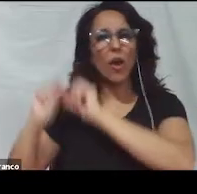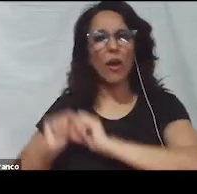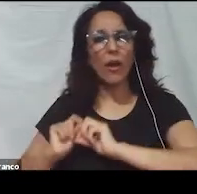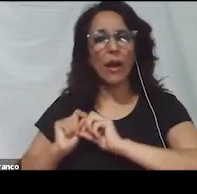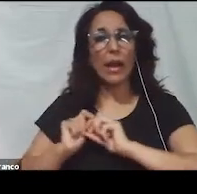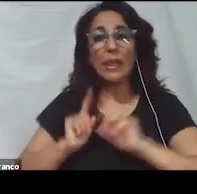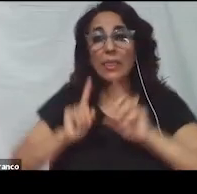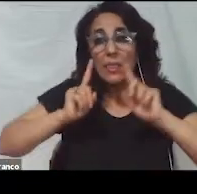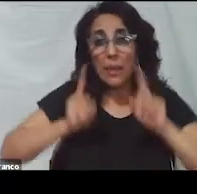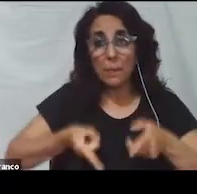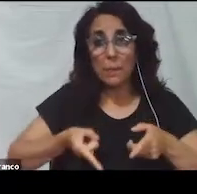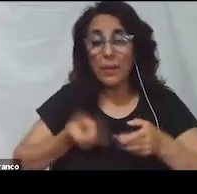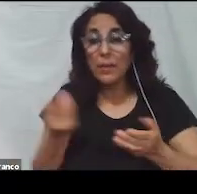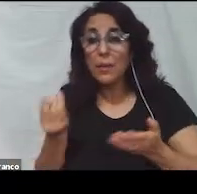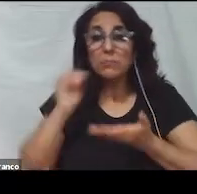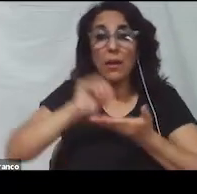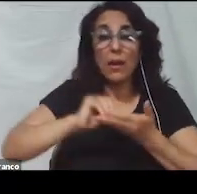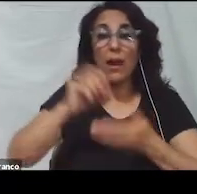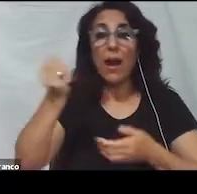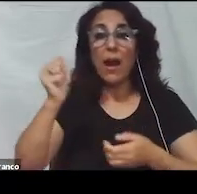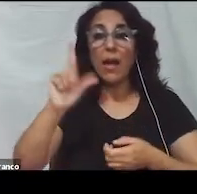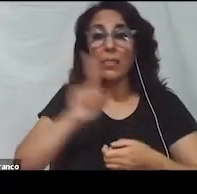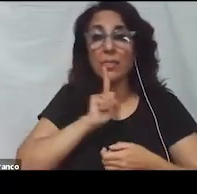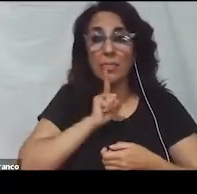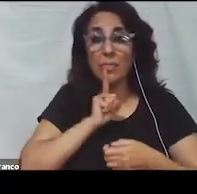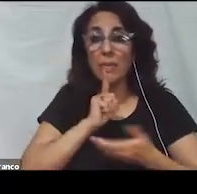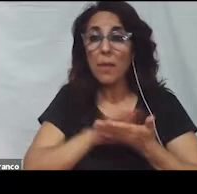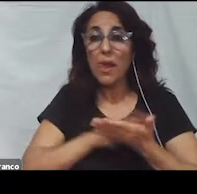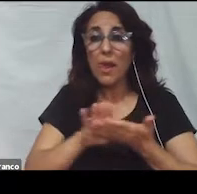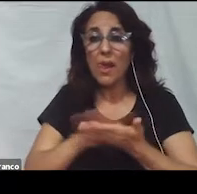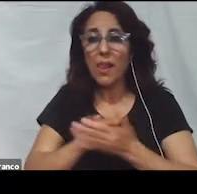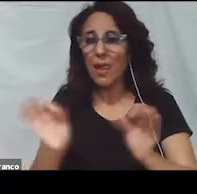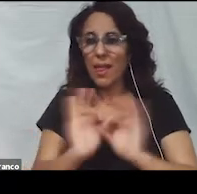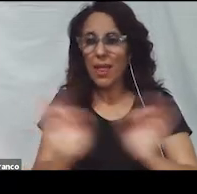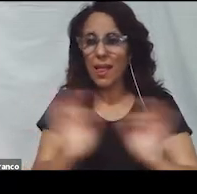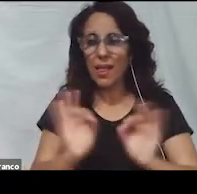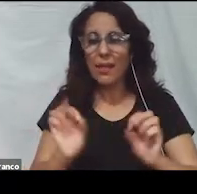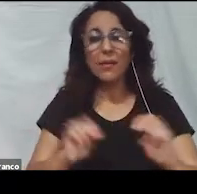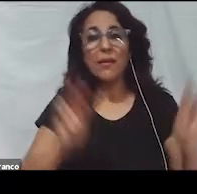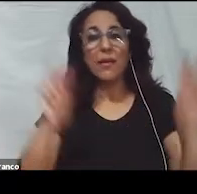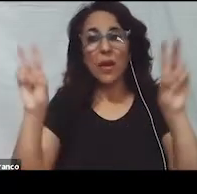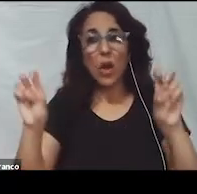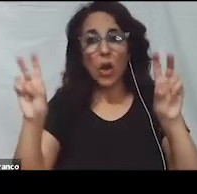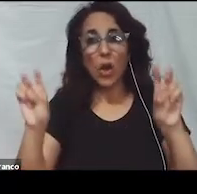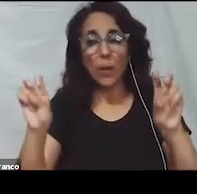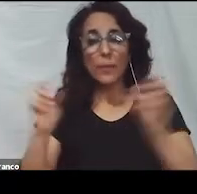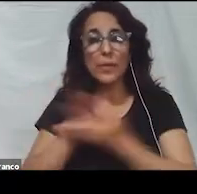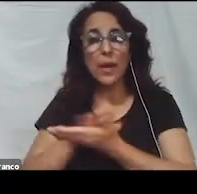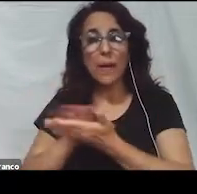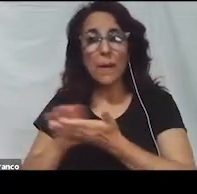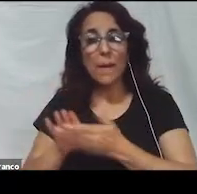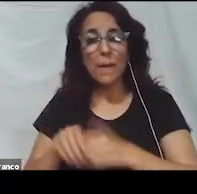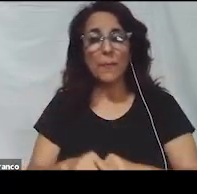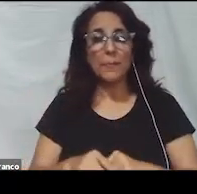también le tienen que poner un alt, pero en este caso vacío. Si van a escribir la etiqueta alt, igual y entre comillas, va a